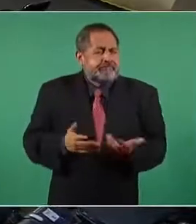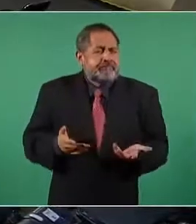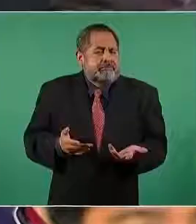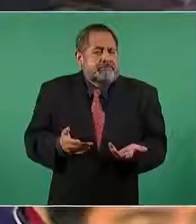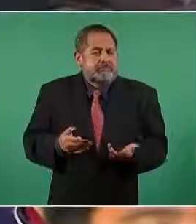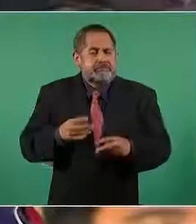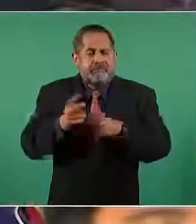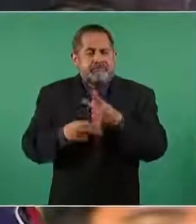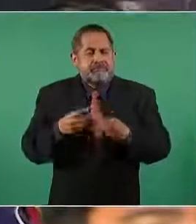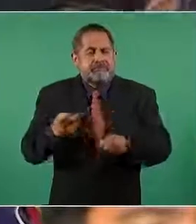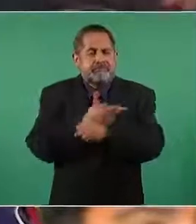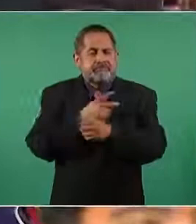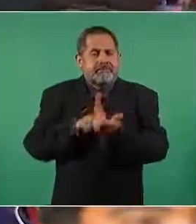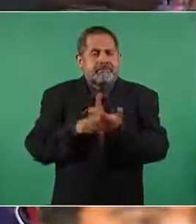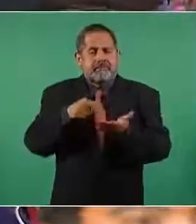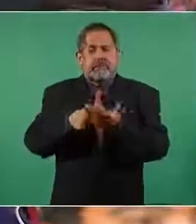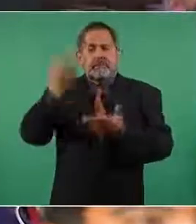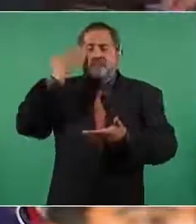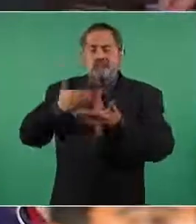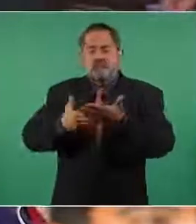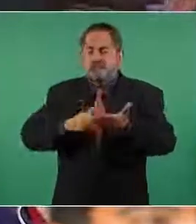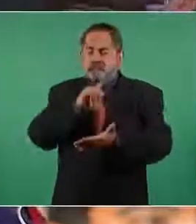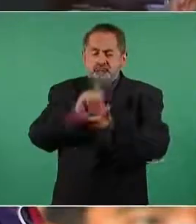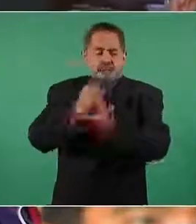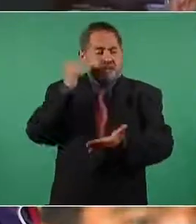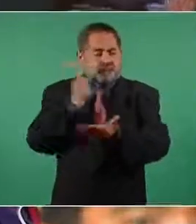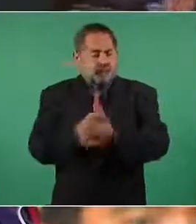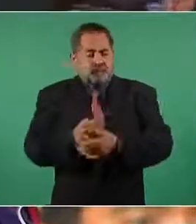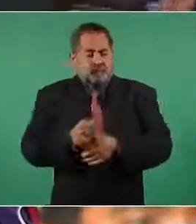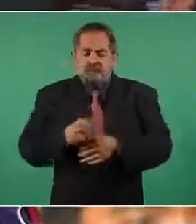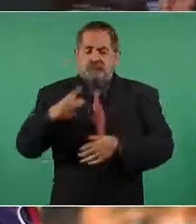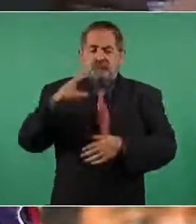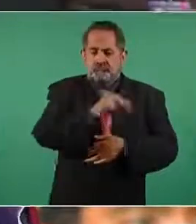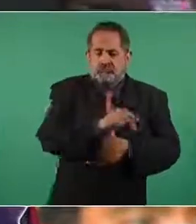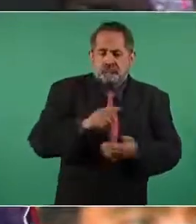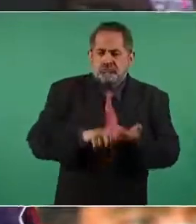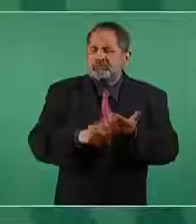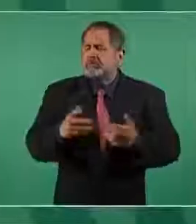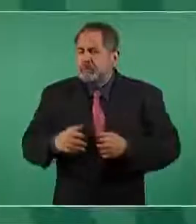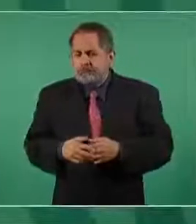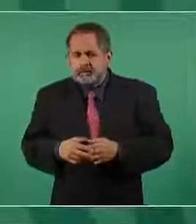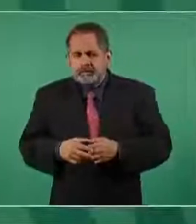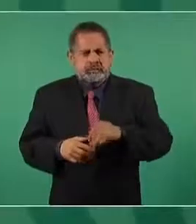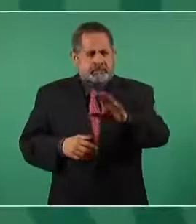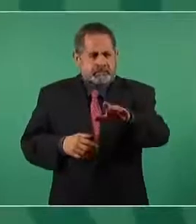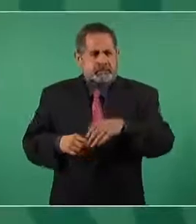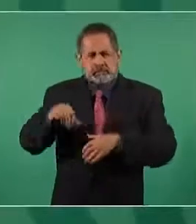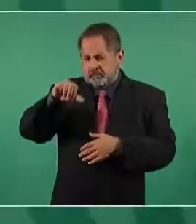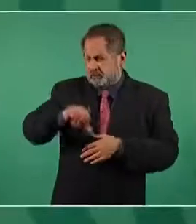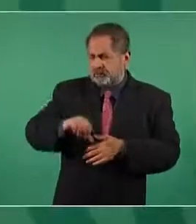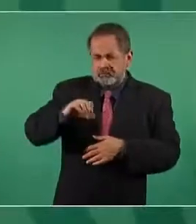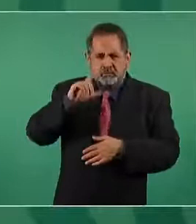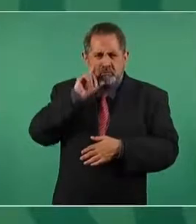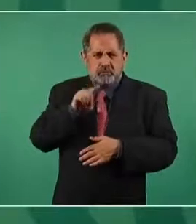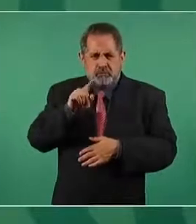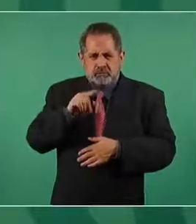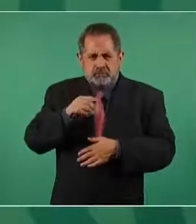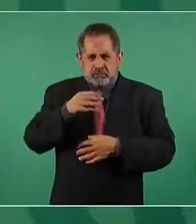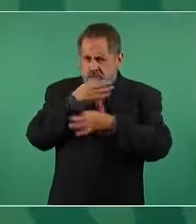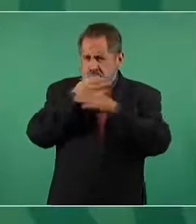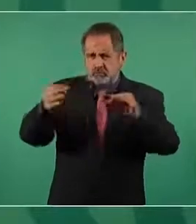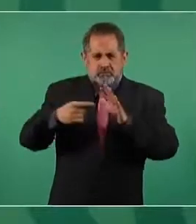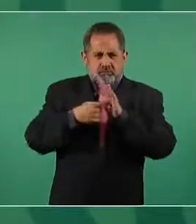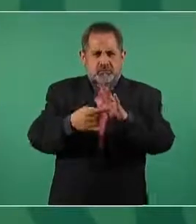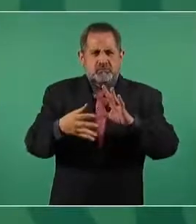¿qué va a hacer respecto a este decreto que no sé por qué no se ha podido derogar? Yo creo que hoy o mañana ya se da a